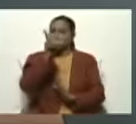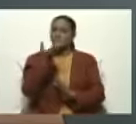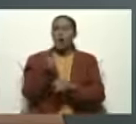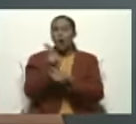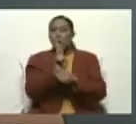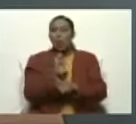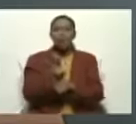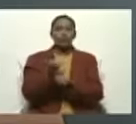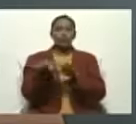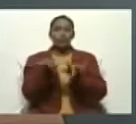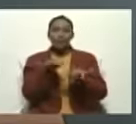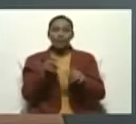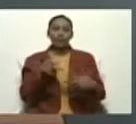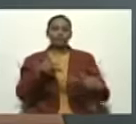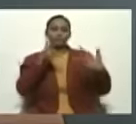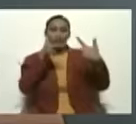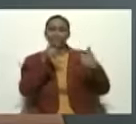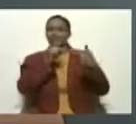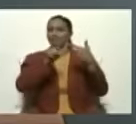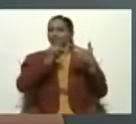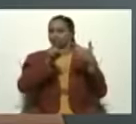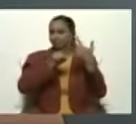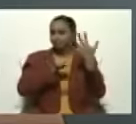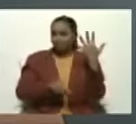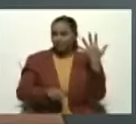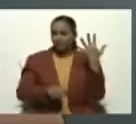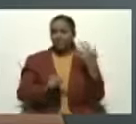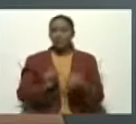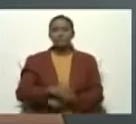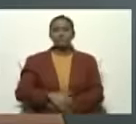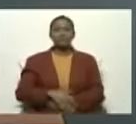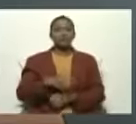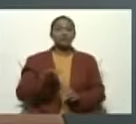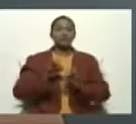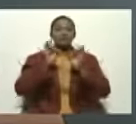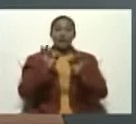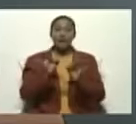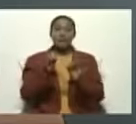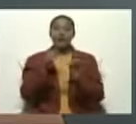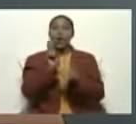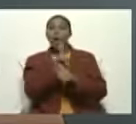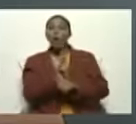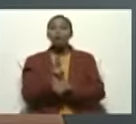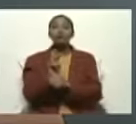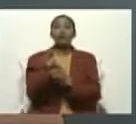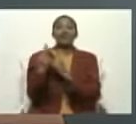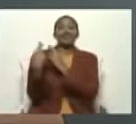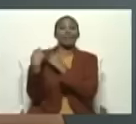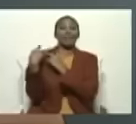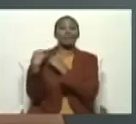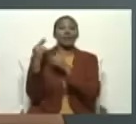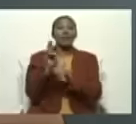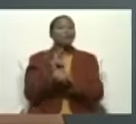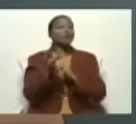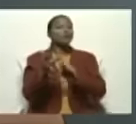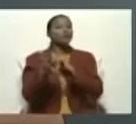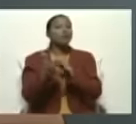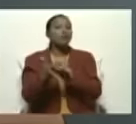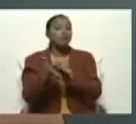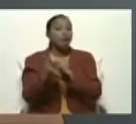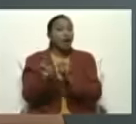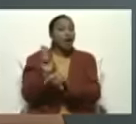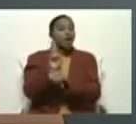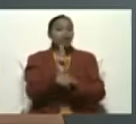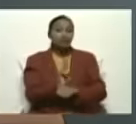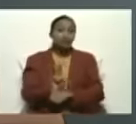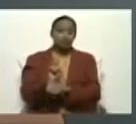las tecnologías, que qué bueno, el uso de las tecnologías siempre de manera muy responsable, es muy importante utilizar en nuestra actividad